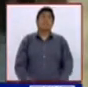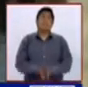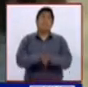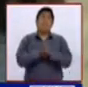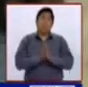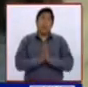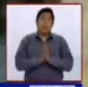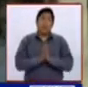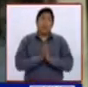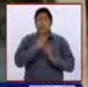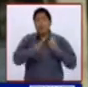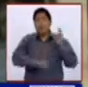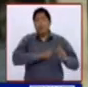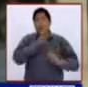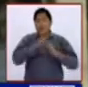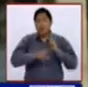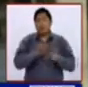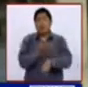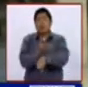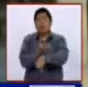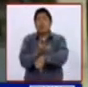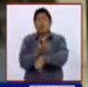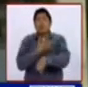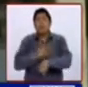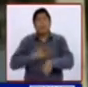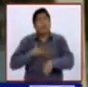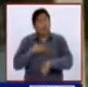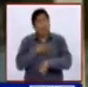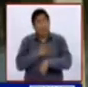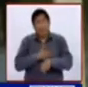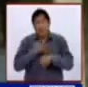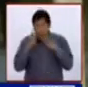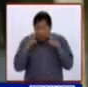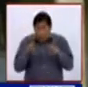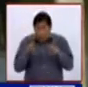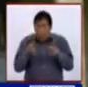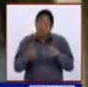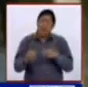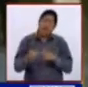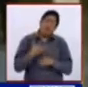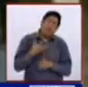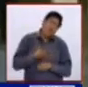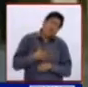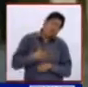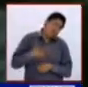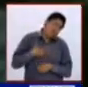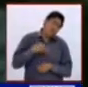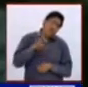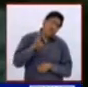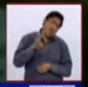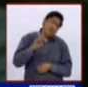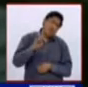Pedir a la población seguir rogando, por favor, por información sobre Wilma.